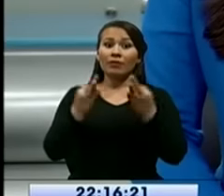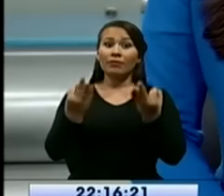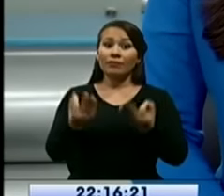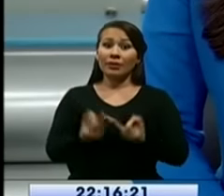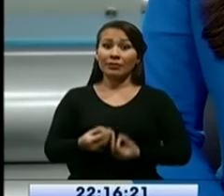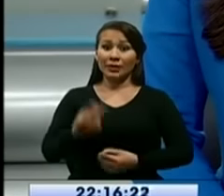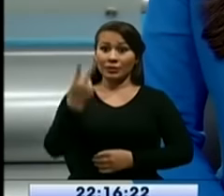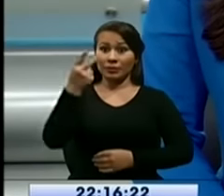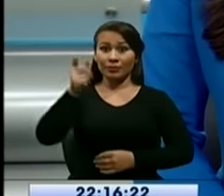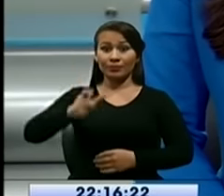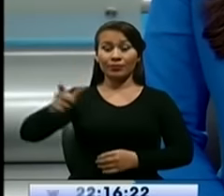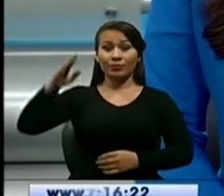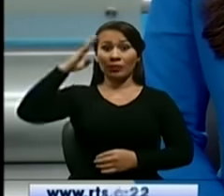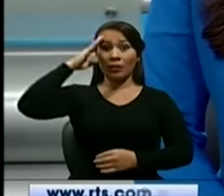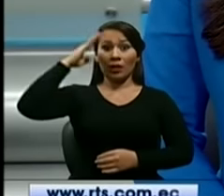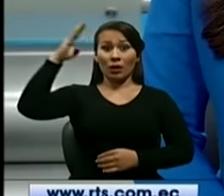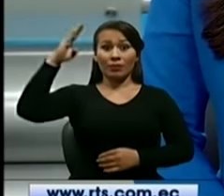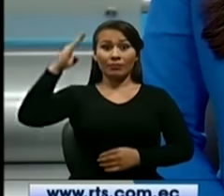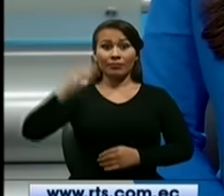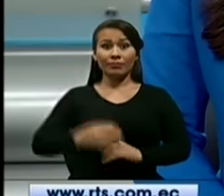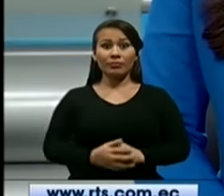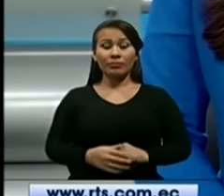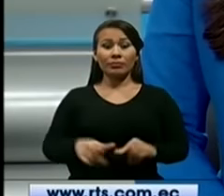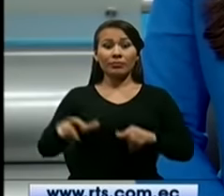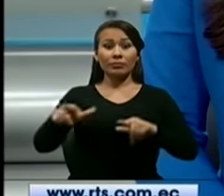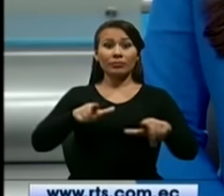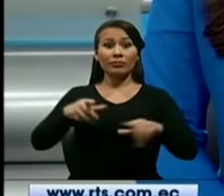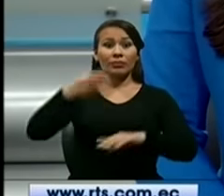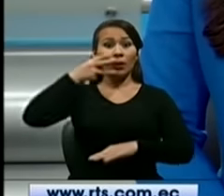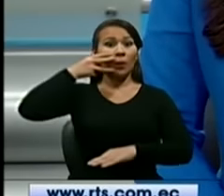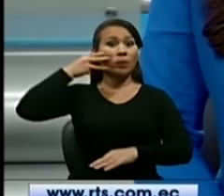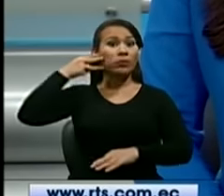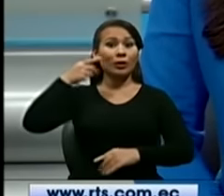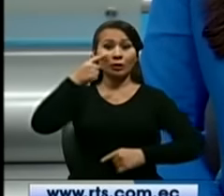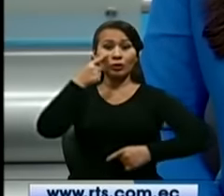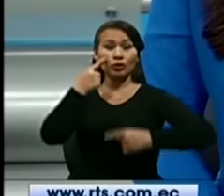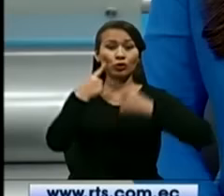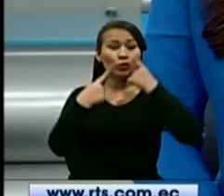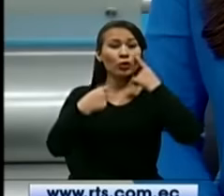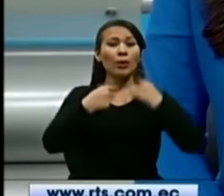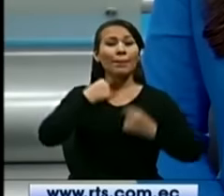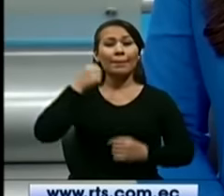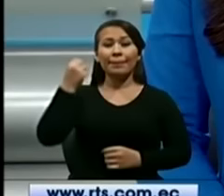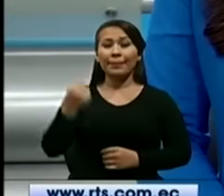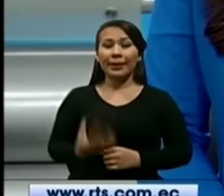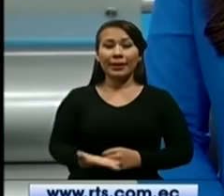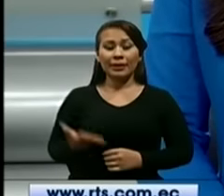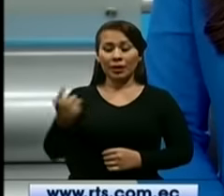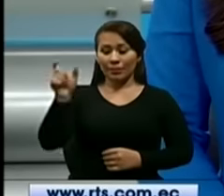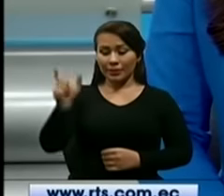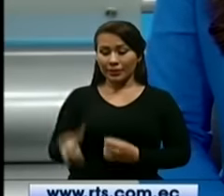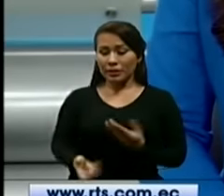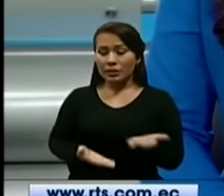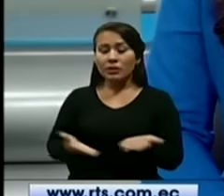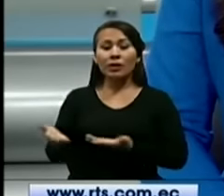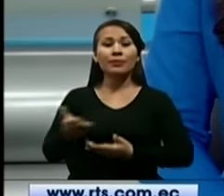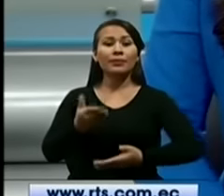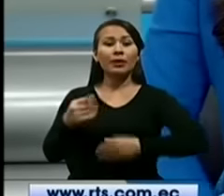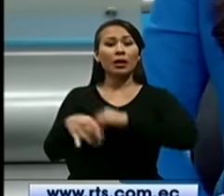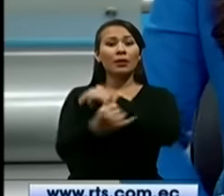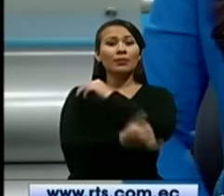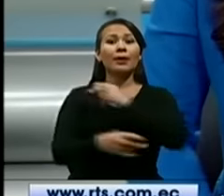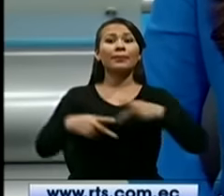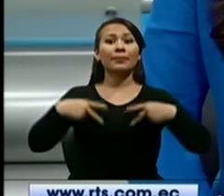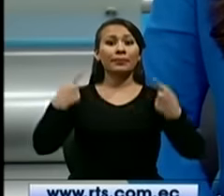de los militares que fallecieron en la tragedia aérea de Pastaza lloran la pérdida de los servidores de la patria. Ellos viven en la ciudad